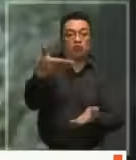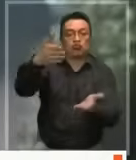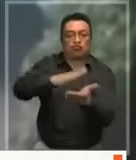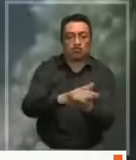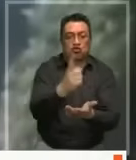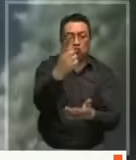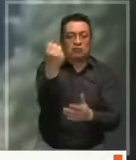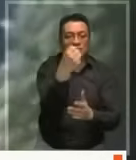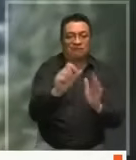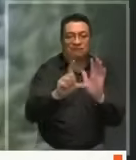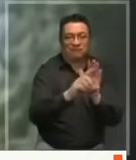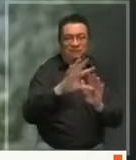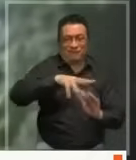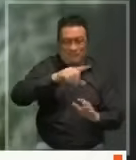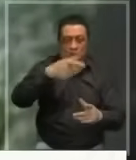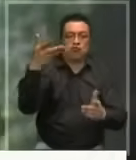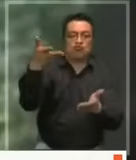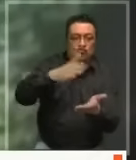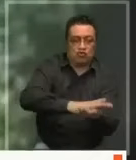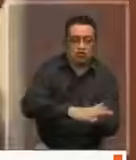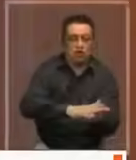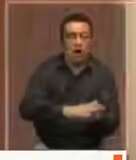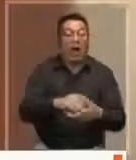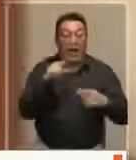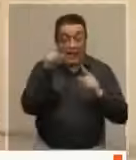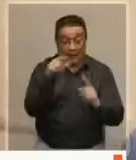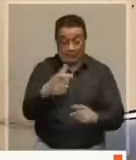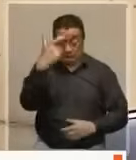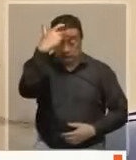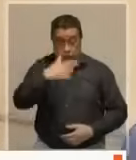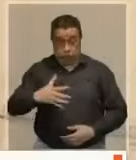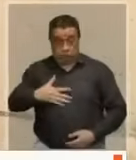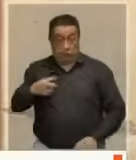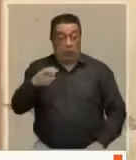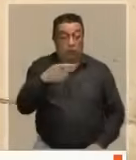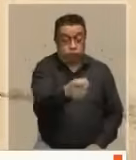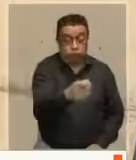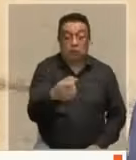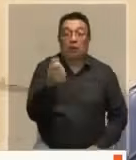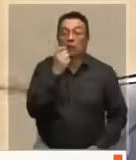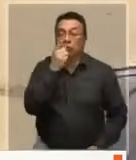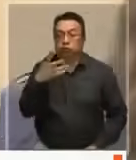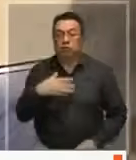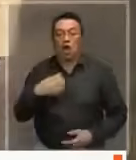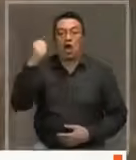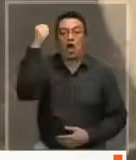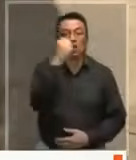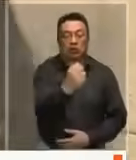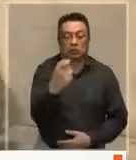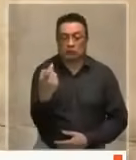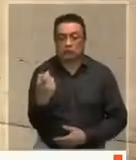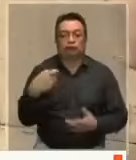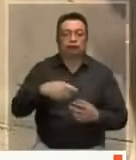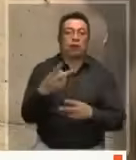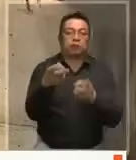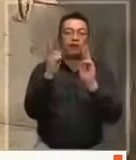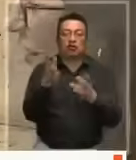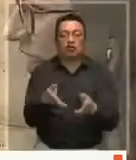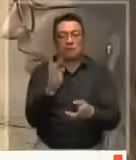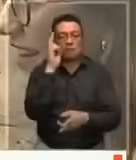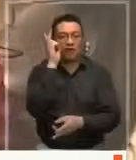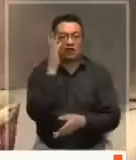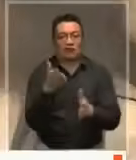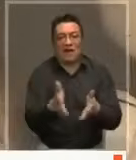los antisociales. Una acción que a esa persona le costó ser formalizado por homicidio y porte de arma. Hoy espera